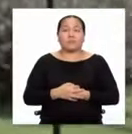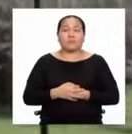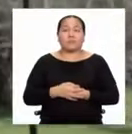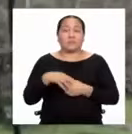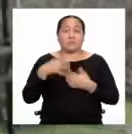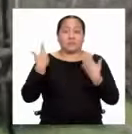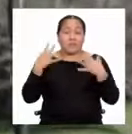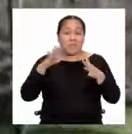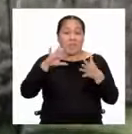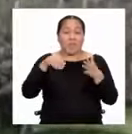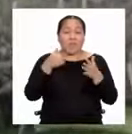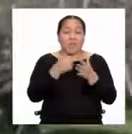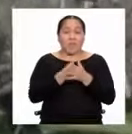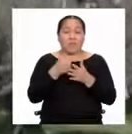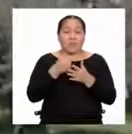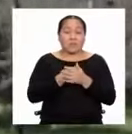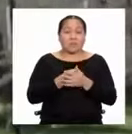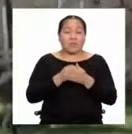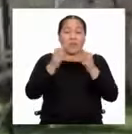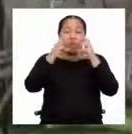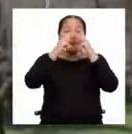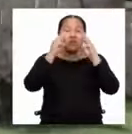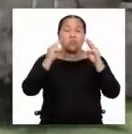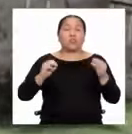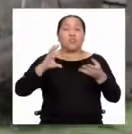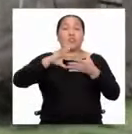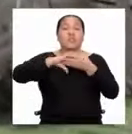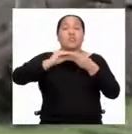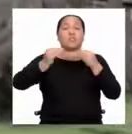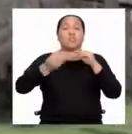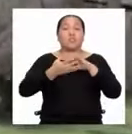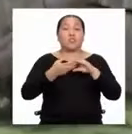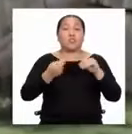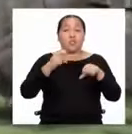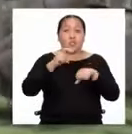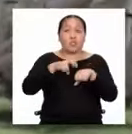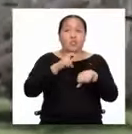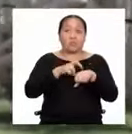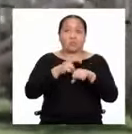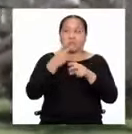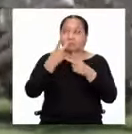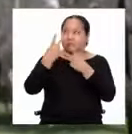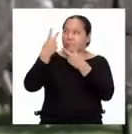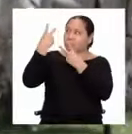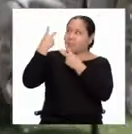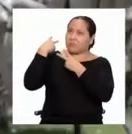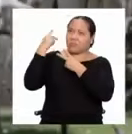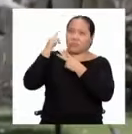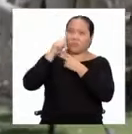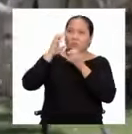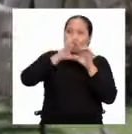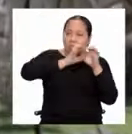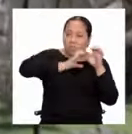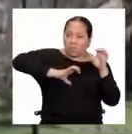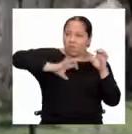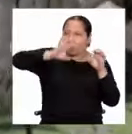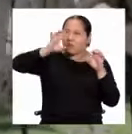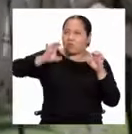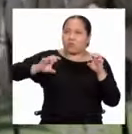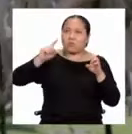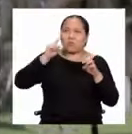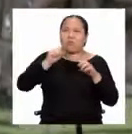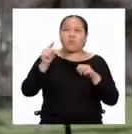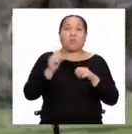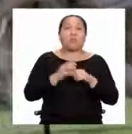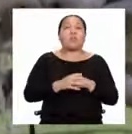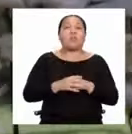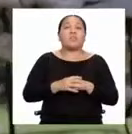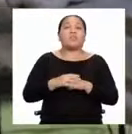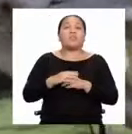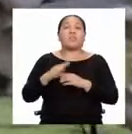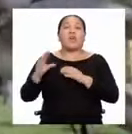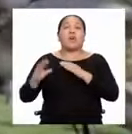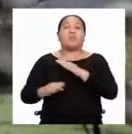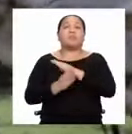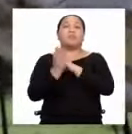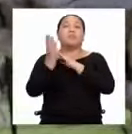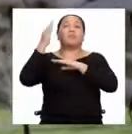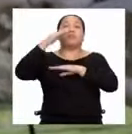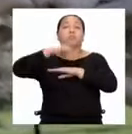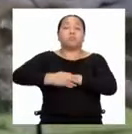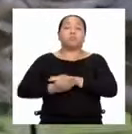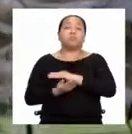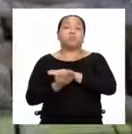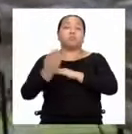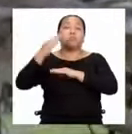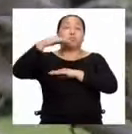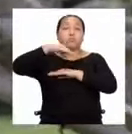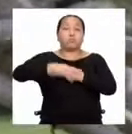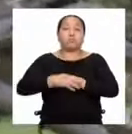Acabamos de llegar al Museo de Historia Natural y lo que ven aquí atrás no es el fósil de un dinosaurio, son los huesos de una ballena. Pero ahora vamos a encontrarnos con